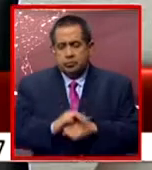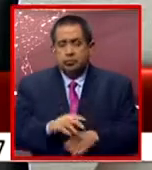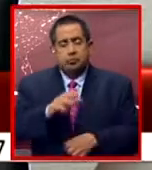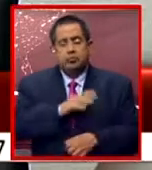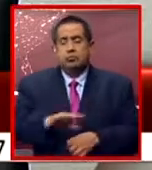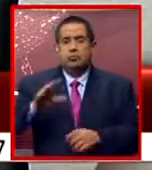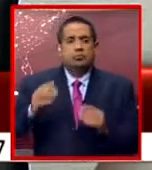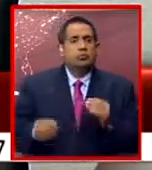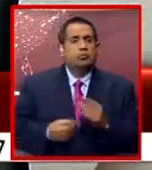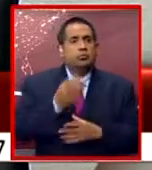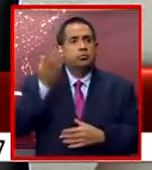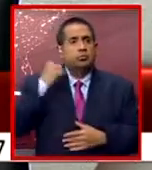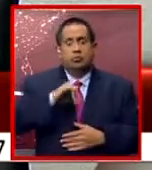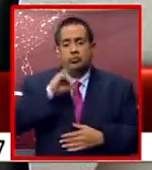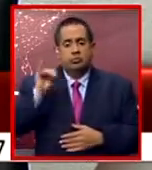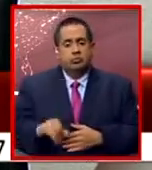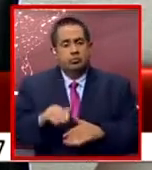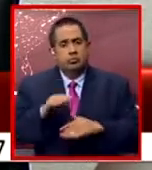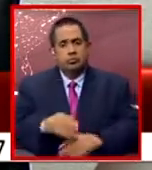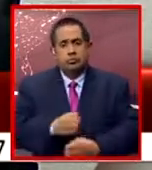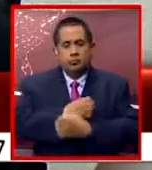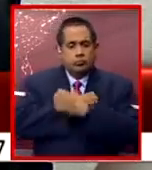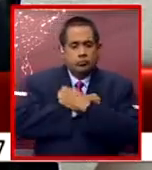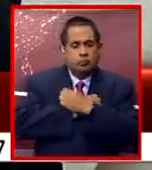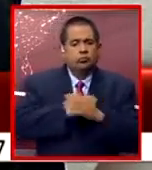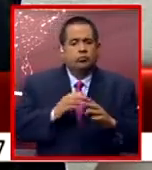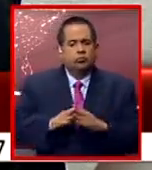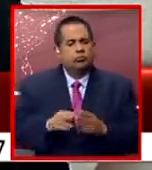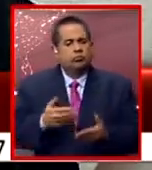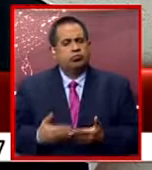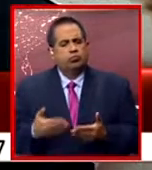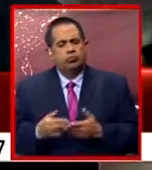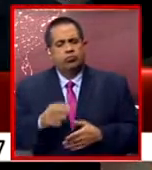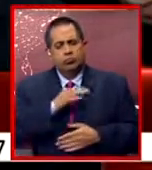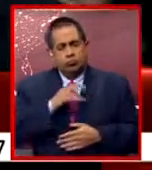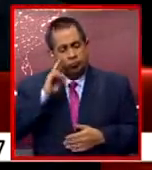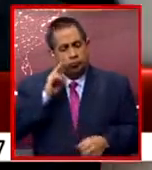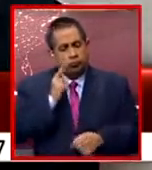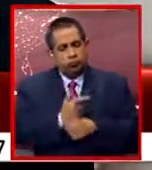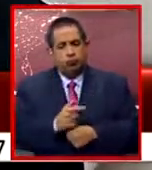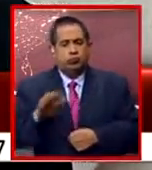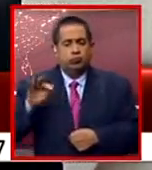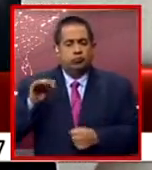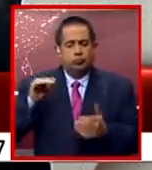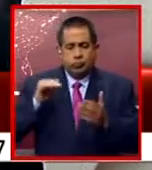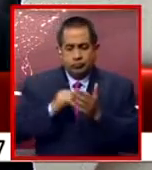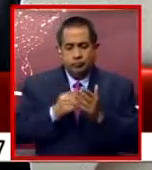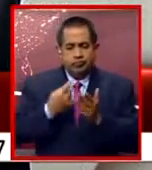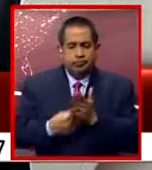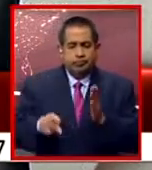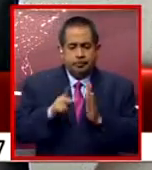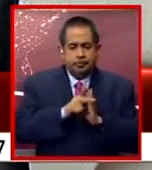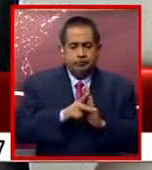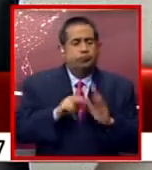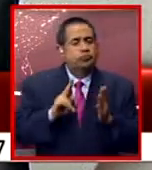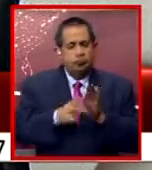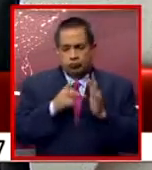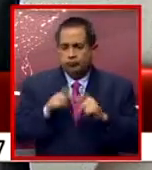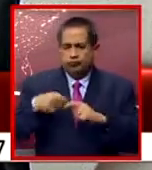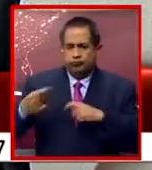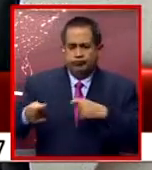inédita a nivel educativo, en el cual pudimos detectar 40,000 plazas que se regresaron a las